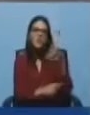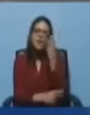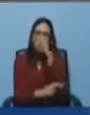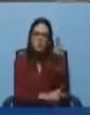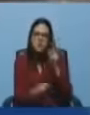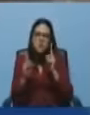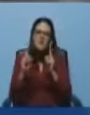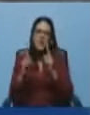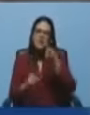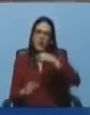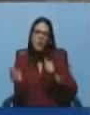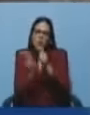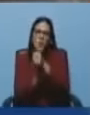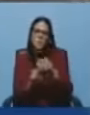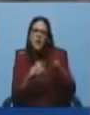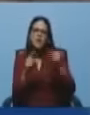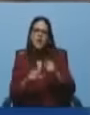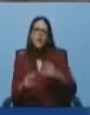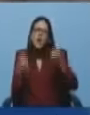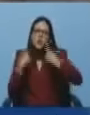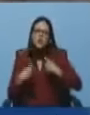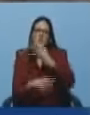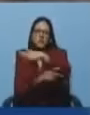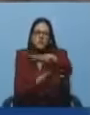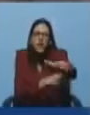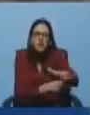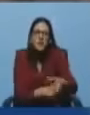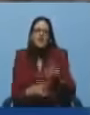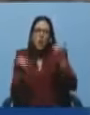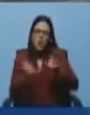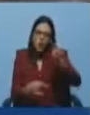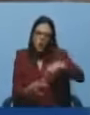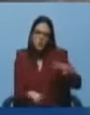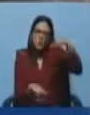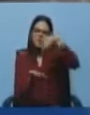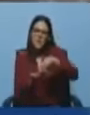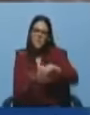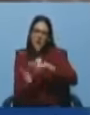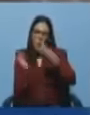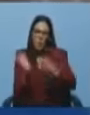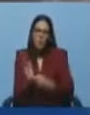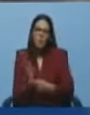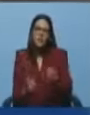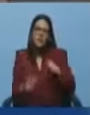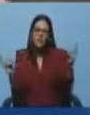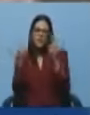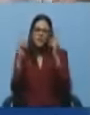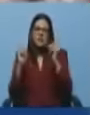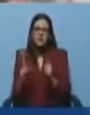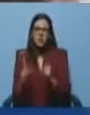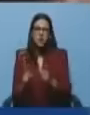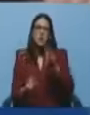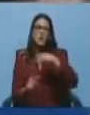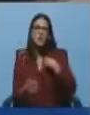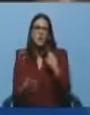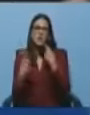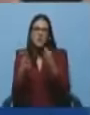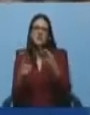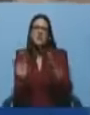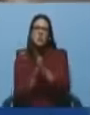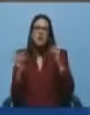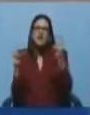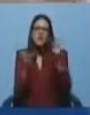rebelde que ha pasado el desierto, nuestro pueblo, y que está hoy de pie, entero, completo y victorioso. ¿Se puede calificar como una victoria